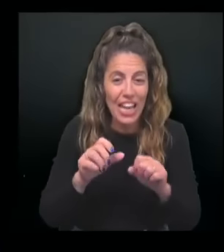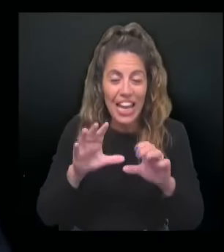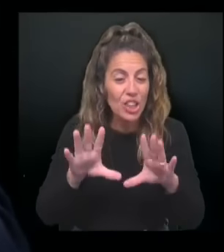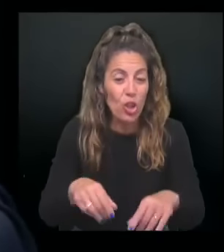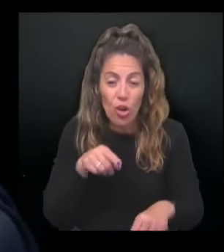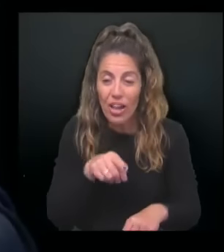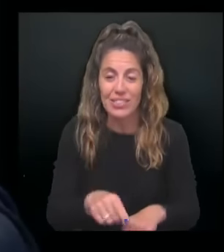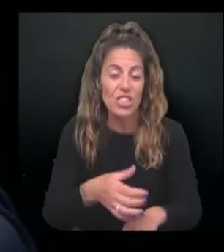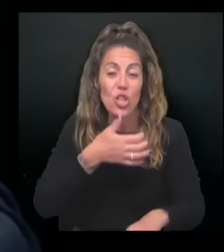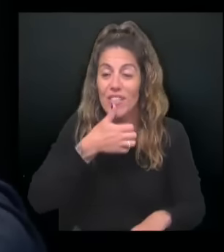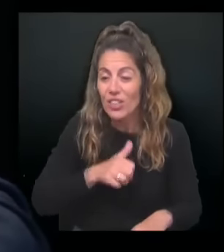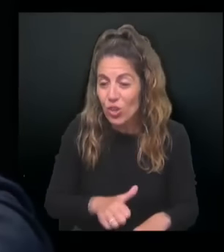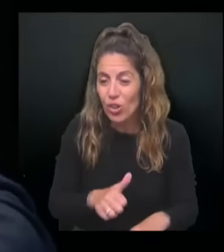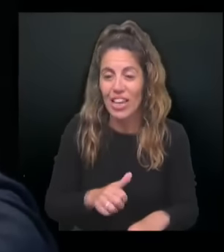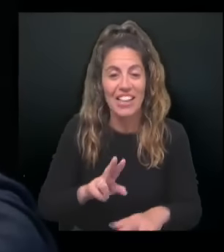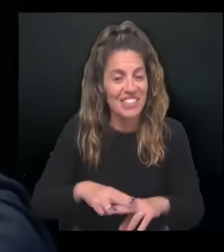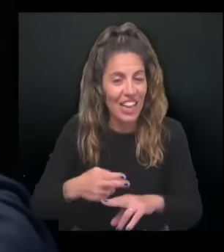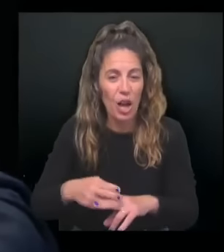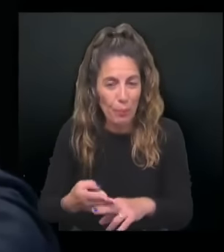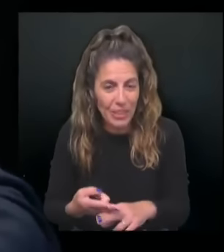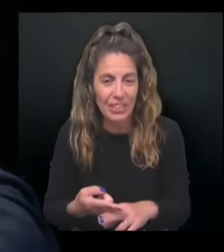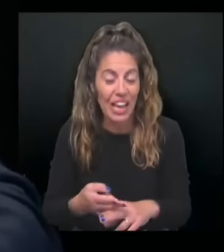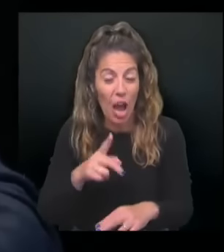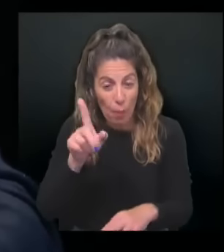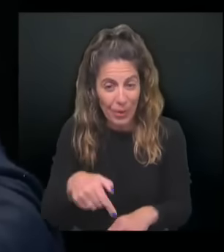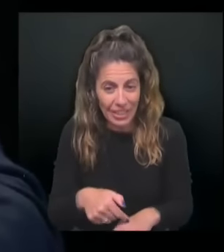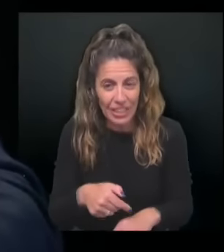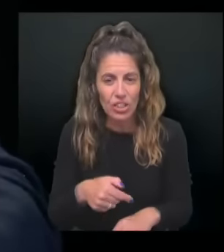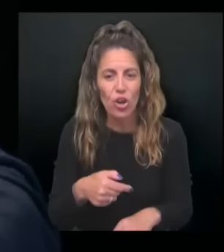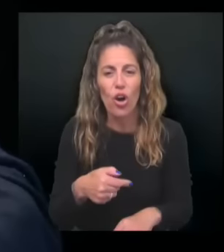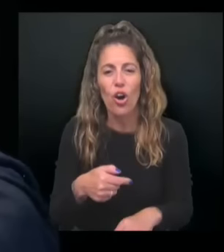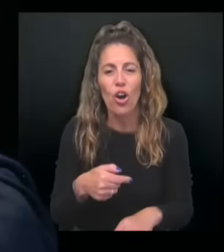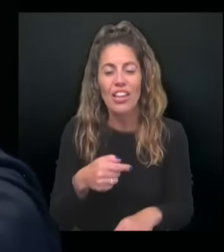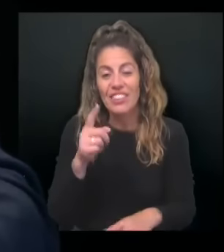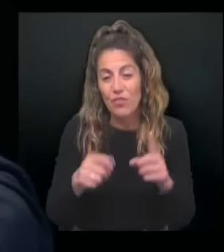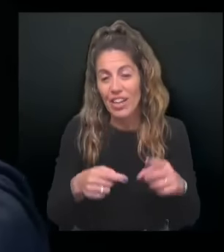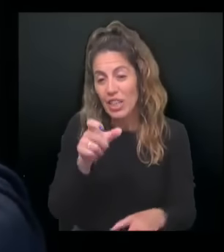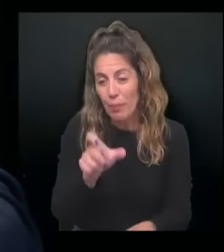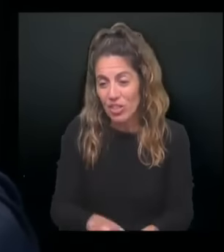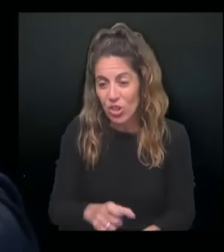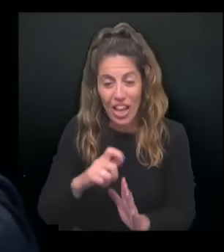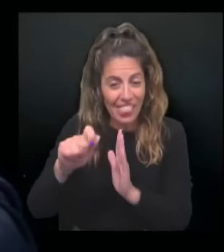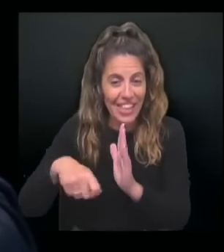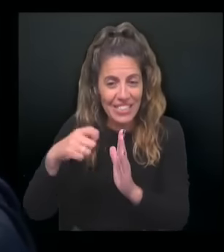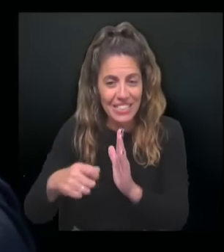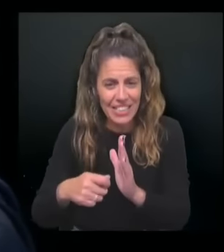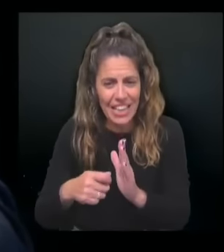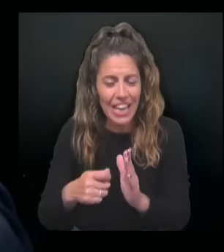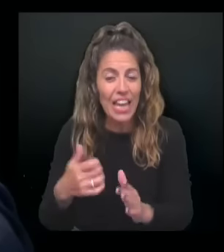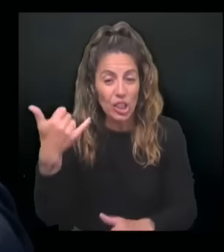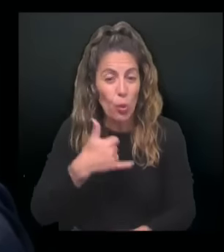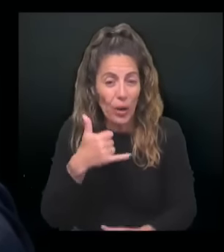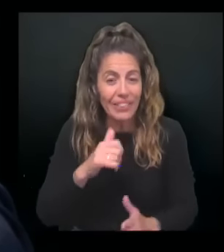sí. Que ha venido, bueno, Sebastián Bernarín vino la vez pasada y bueno, los proyectos son